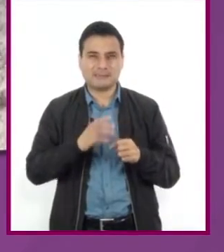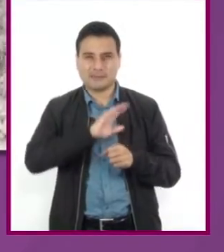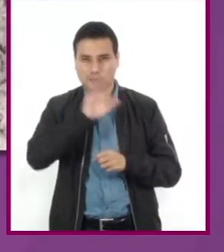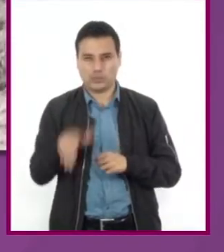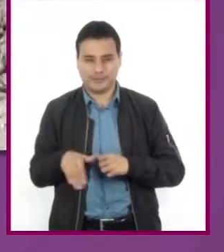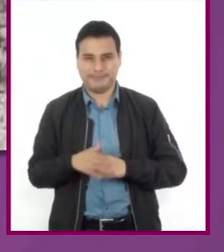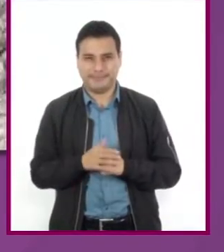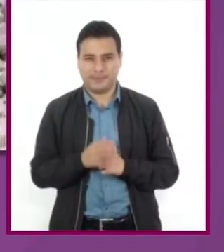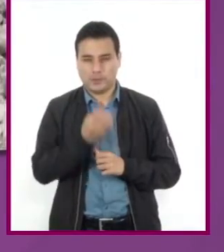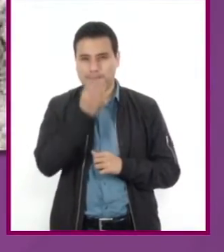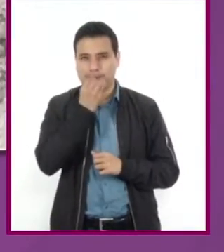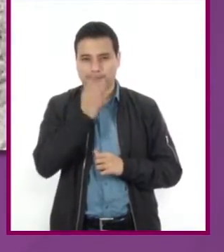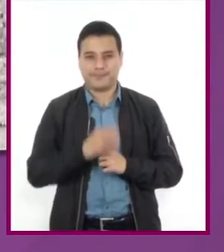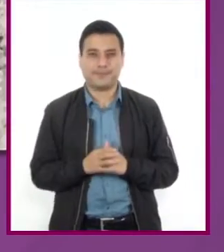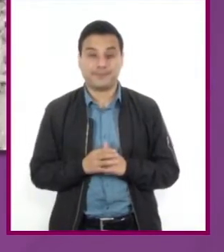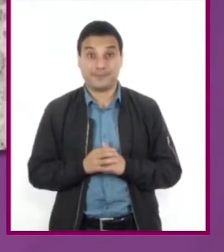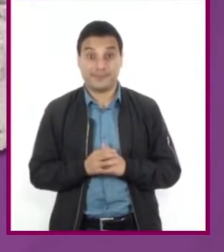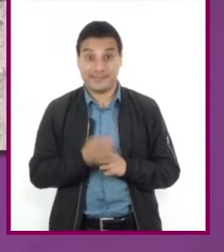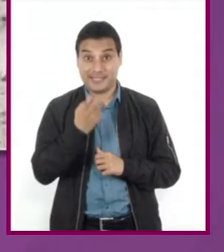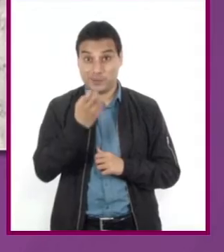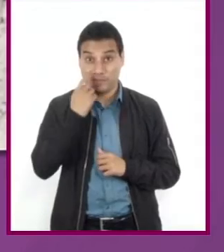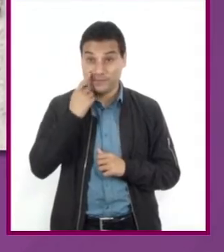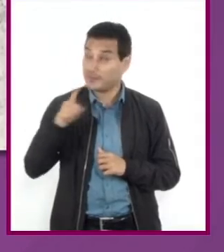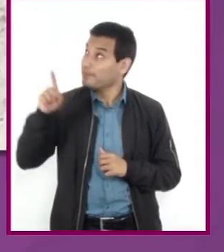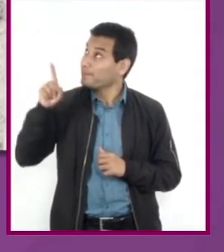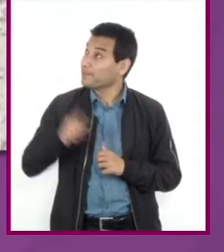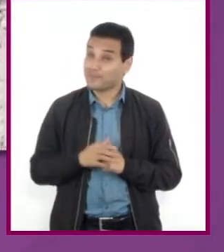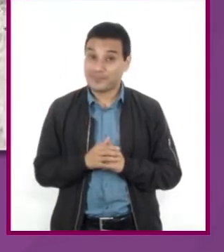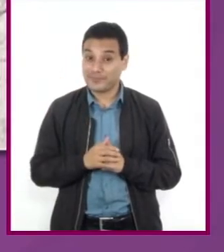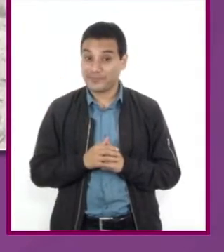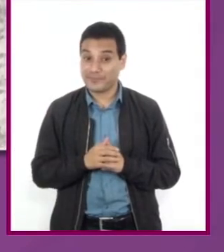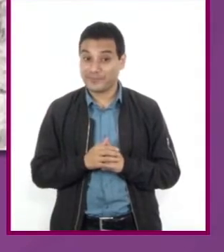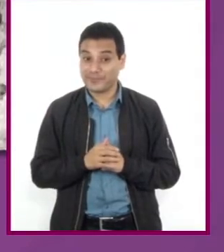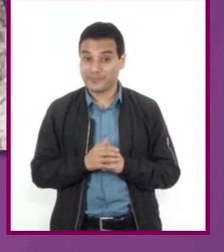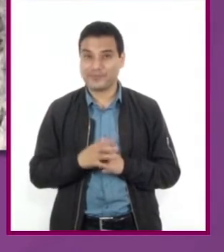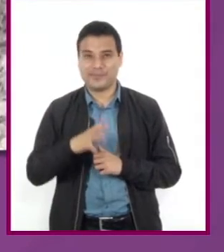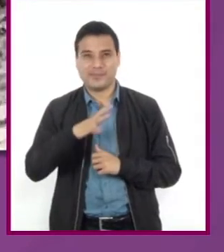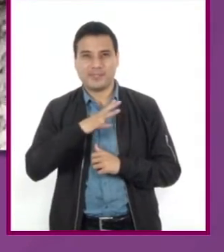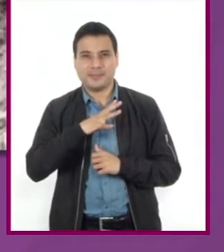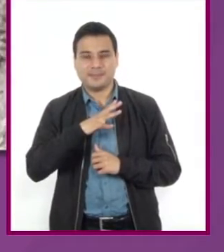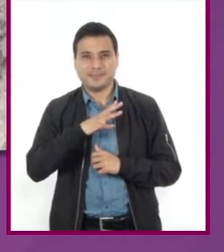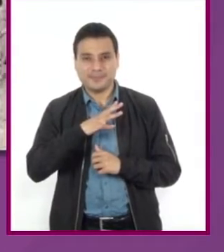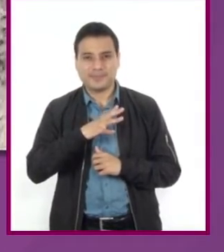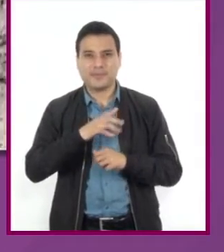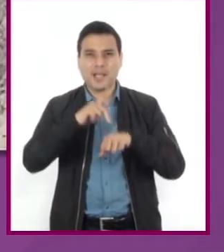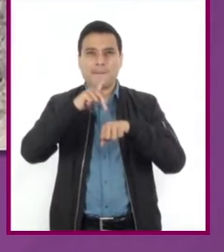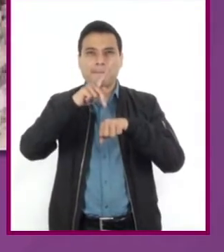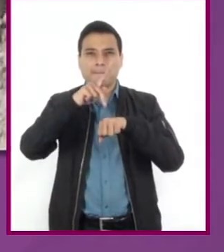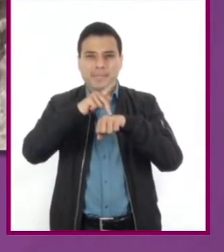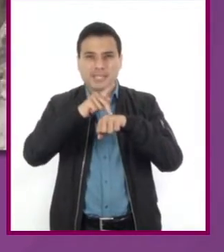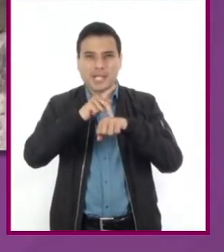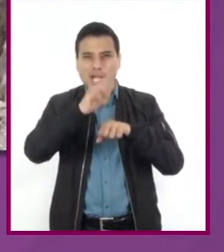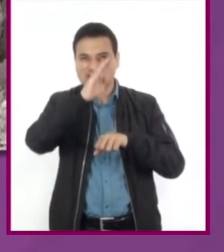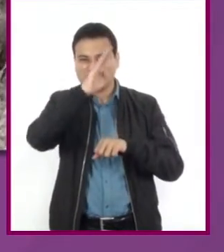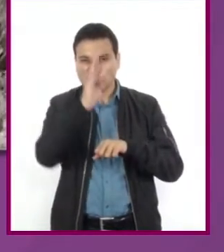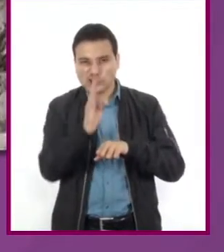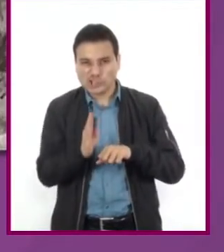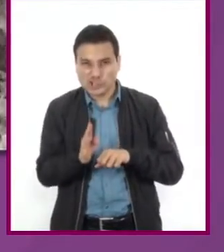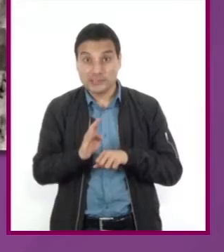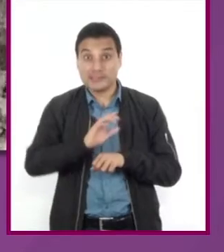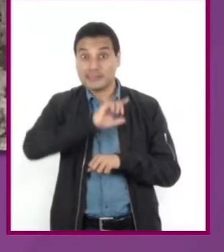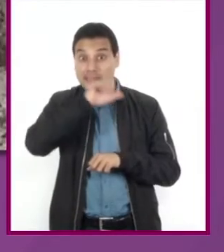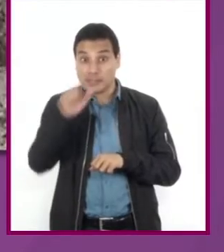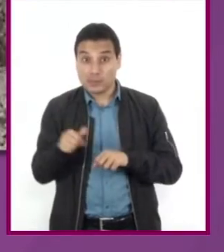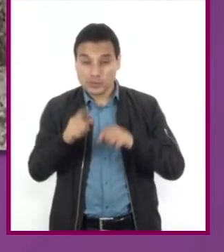lugar hace ese cambio y después sigue una capa muy compacta que es la que tiene los restos de los